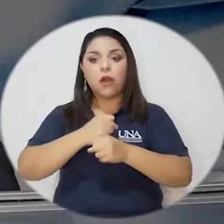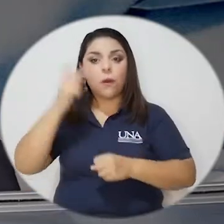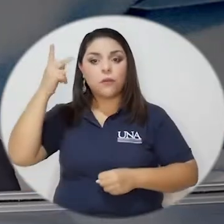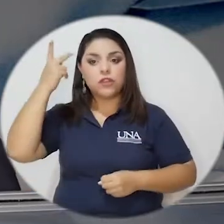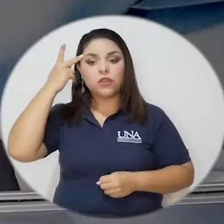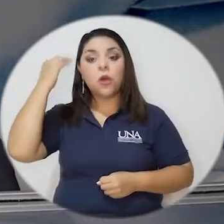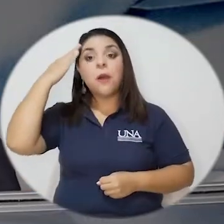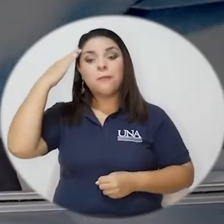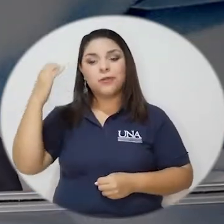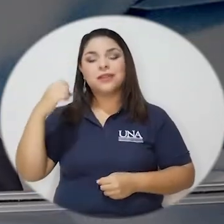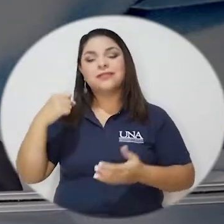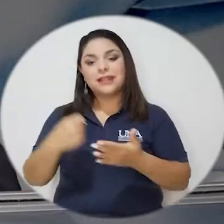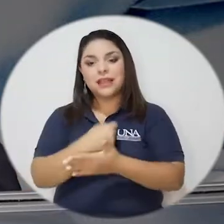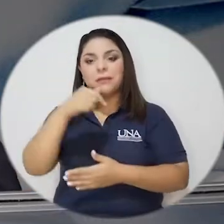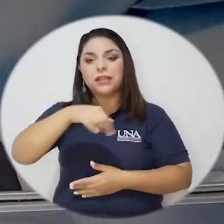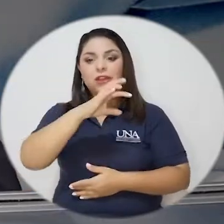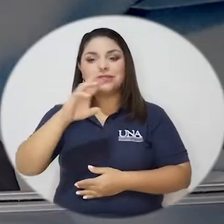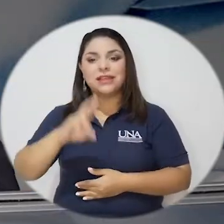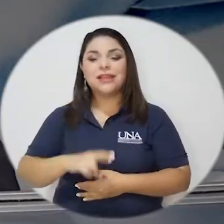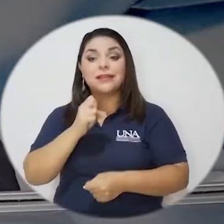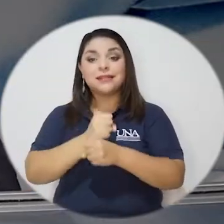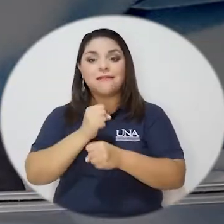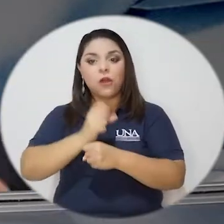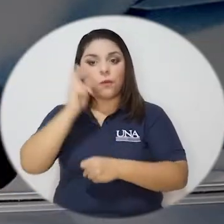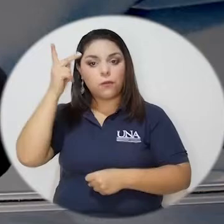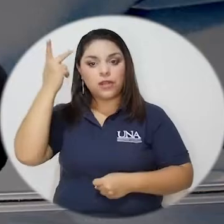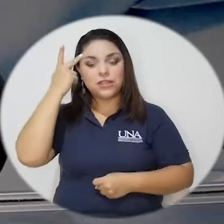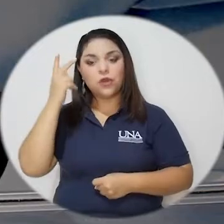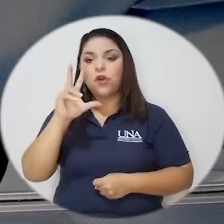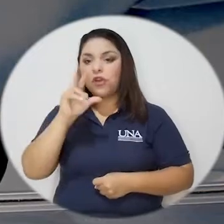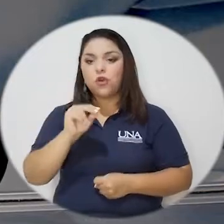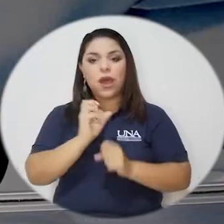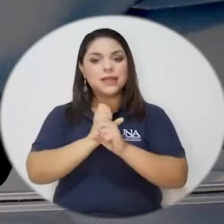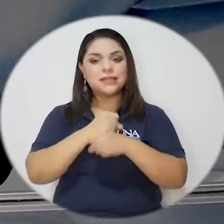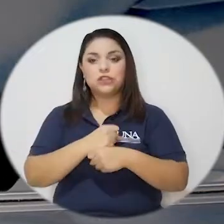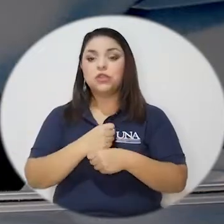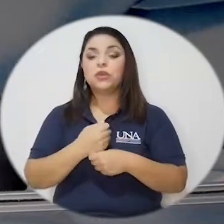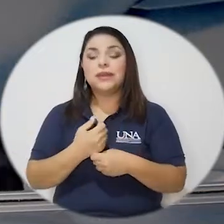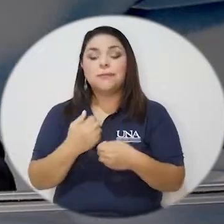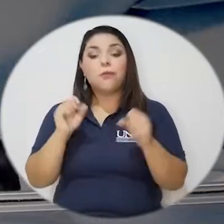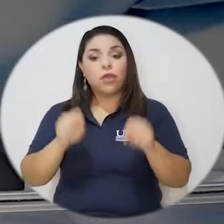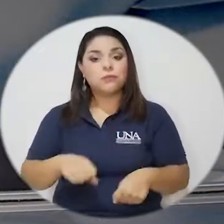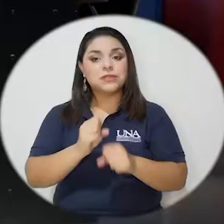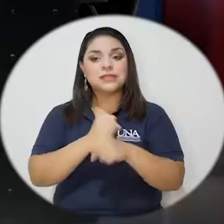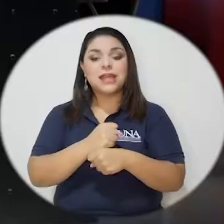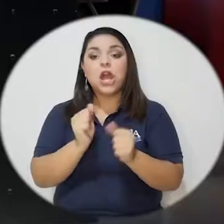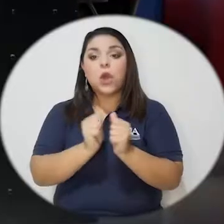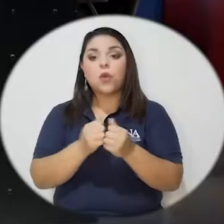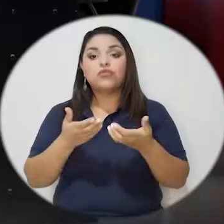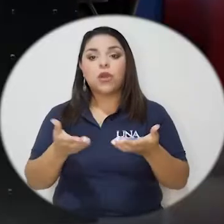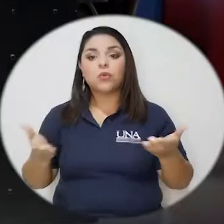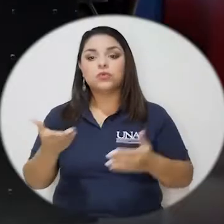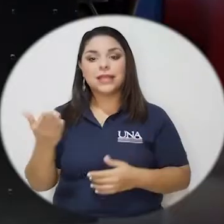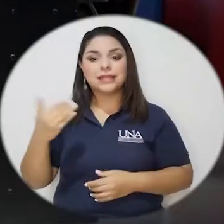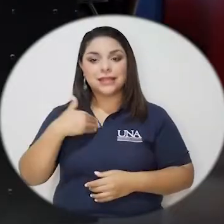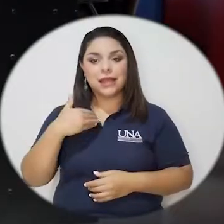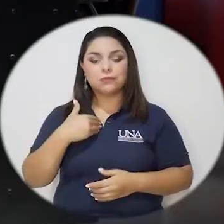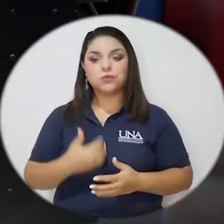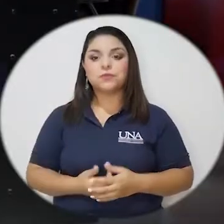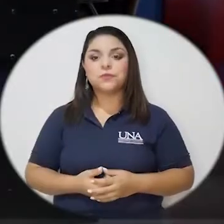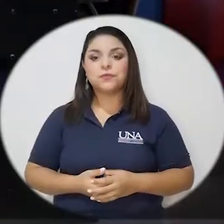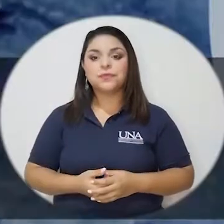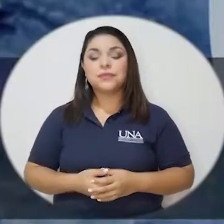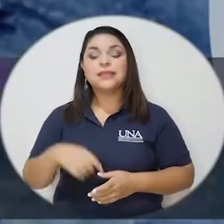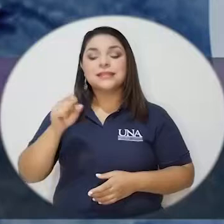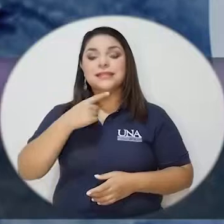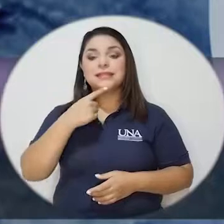Rica desgraciadamente es de gestión política. No estamos haciendo lo que podemos hacer con los recursos que tenemos. Sí, se mencionaba en el bloque anterior que la propuesta